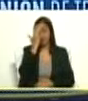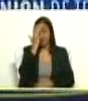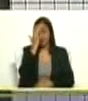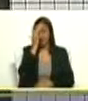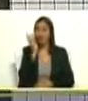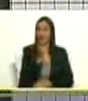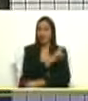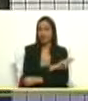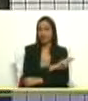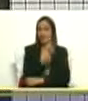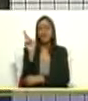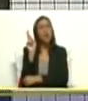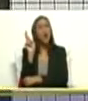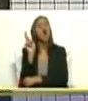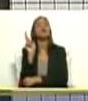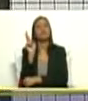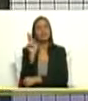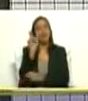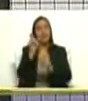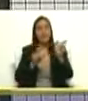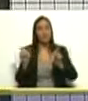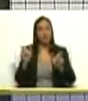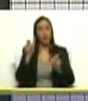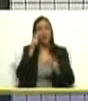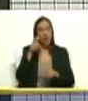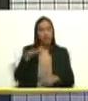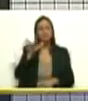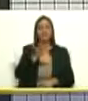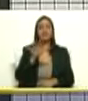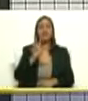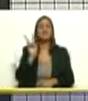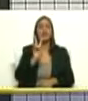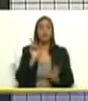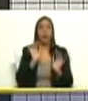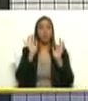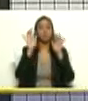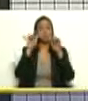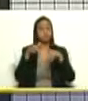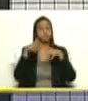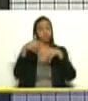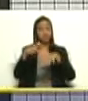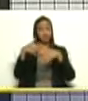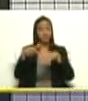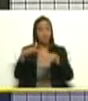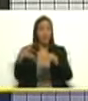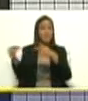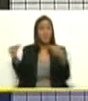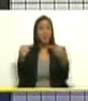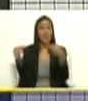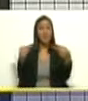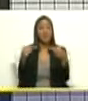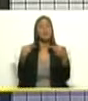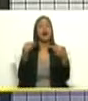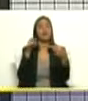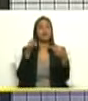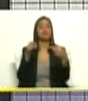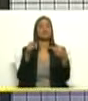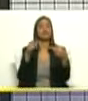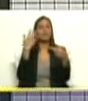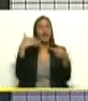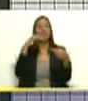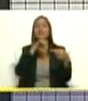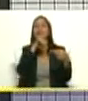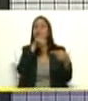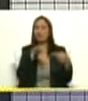popular y la masacre de los apellidos del puntofijismo del imperialismo contra el pueblo yo me he puesto a revisar